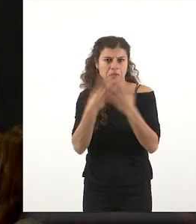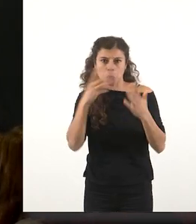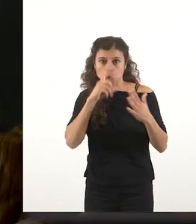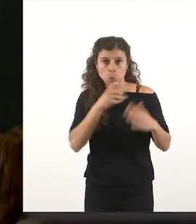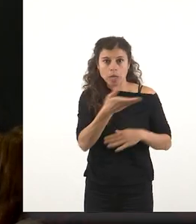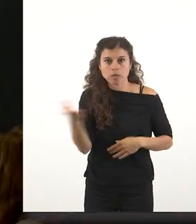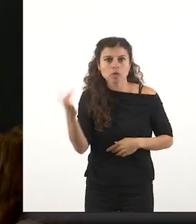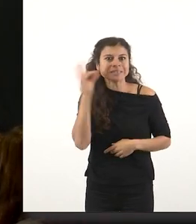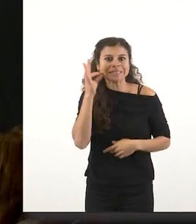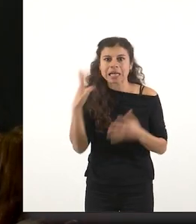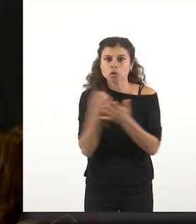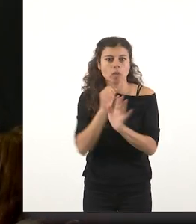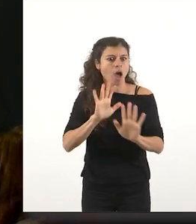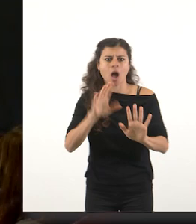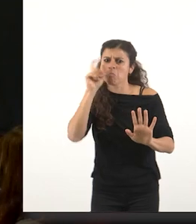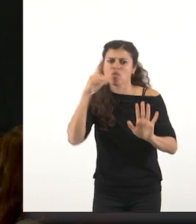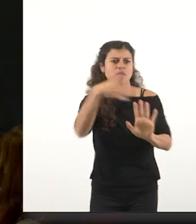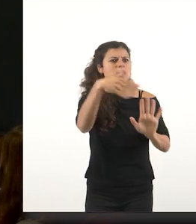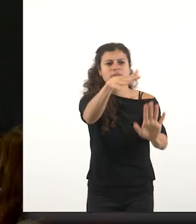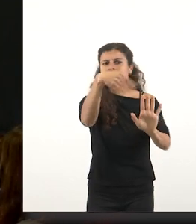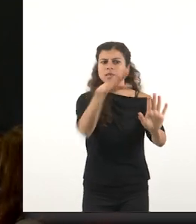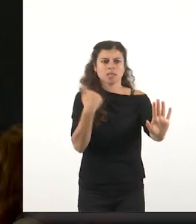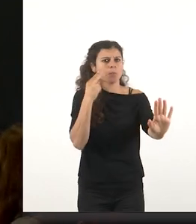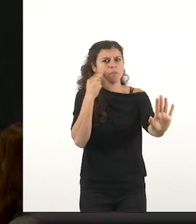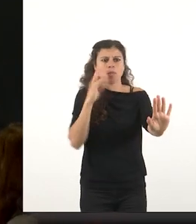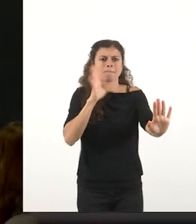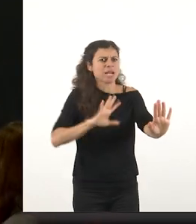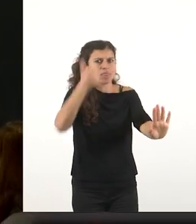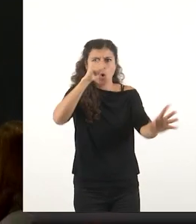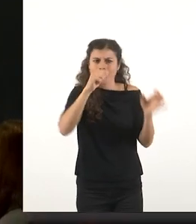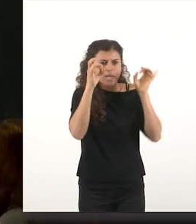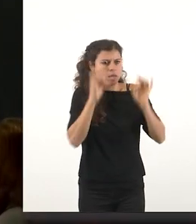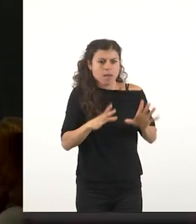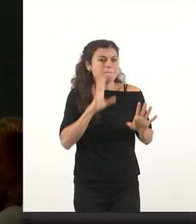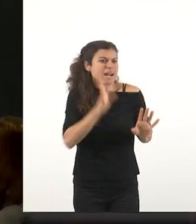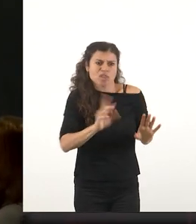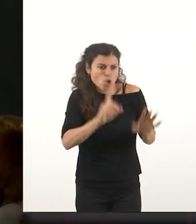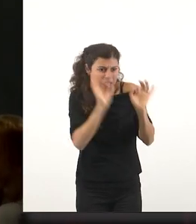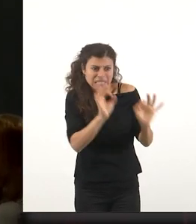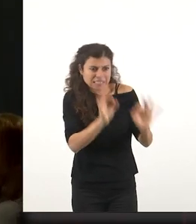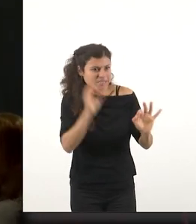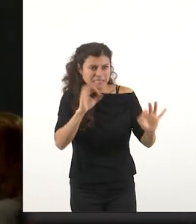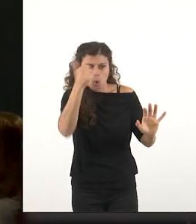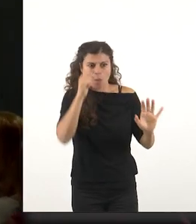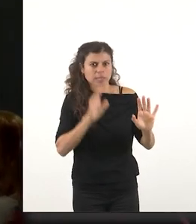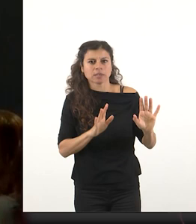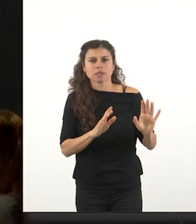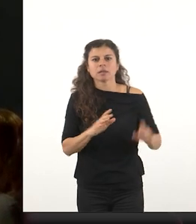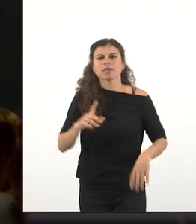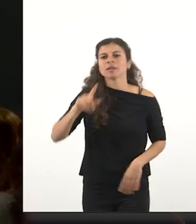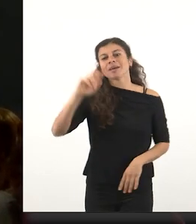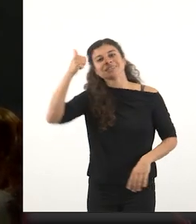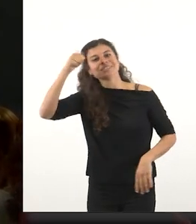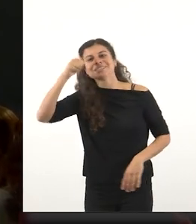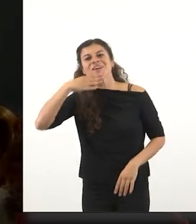¿Cómo intimidas? Profe, vete para atrás. Es que parece, es que no, es que eres un tío. Esta mañana me he hecho una. Es que eres un tío. No, que es que eres un tío. Y los nenes, profe, vengo otra vez